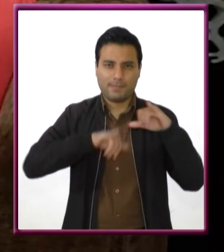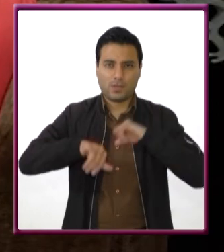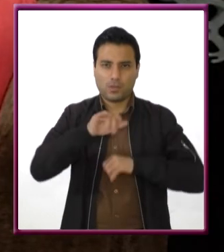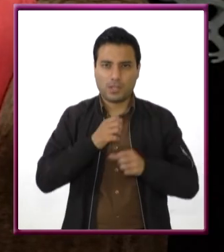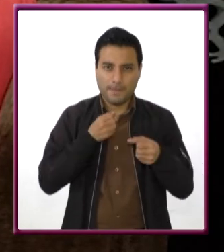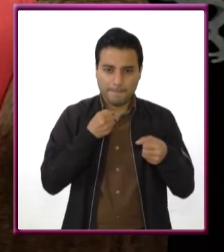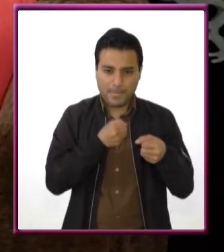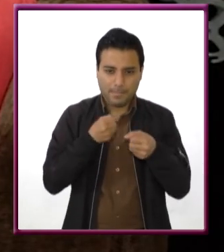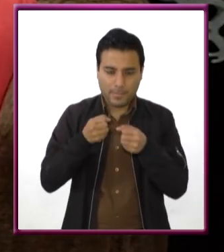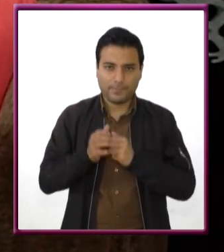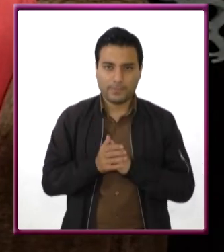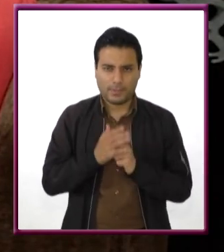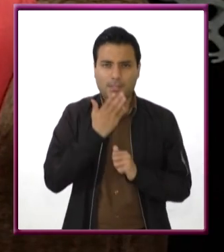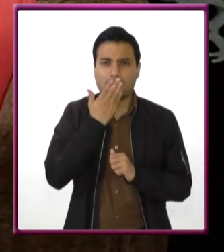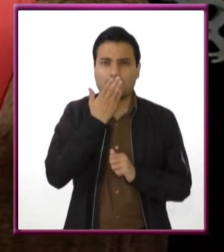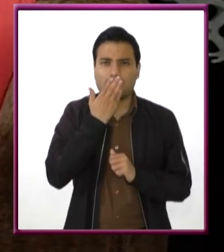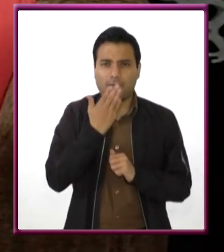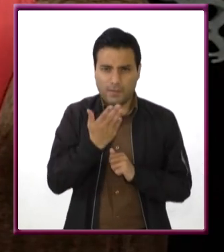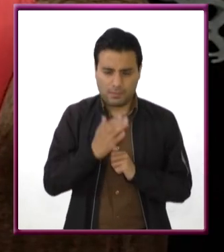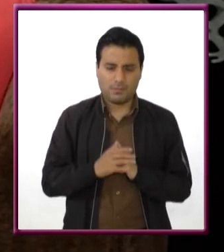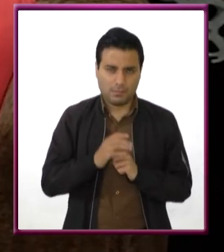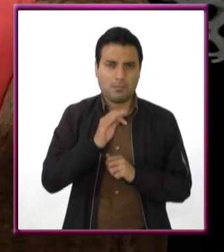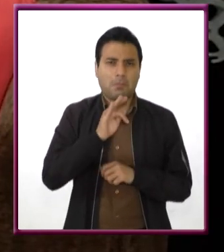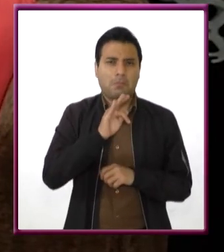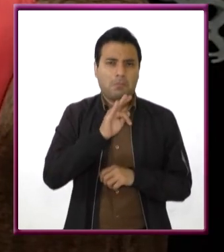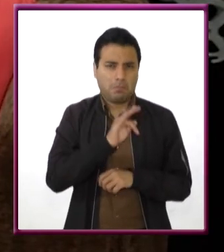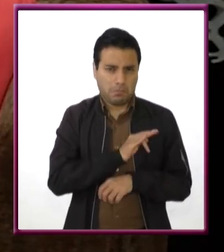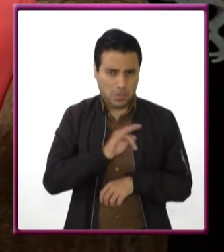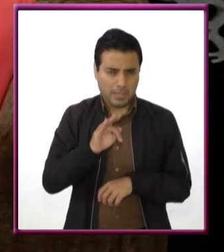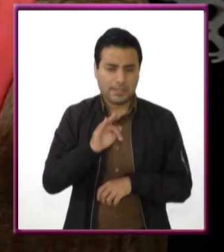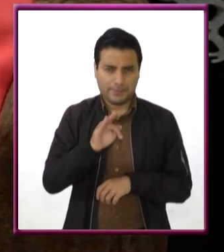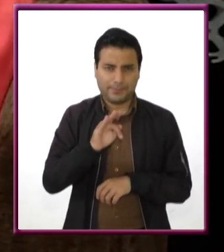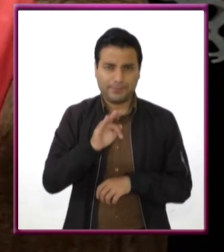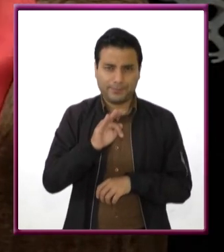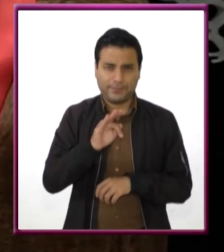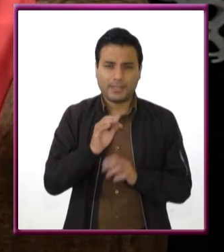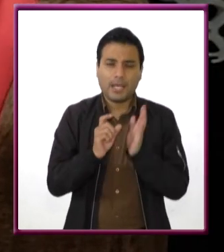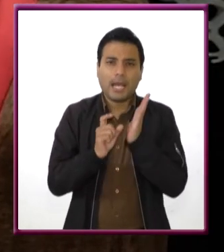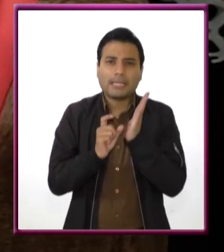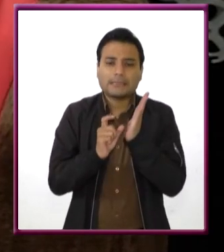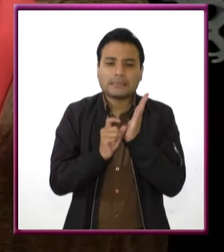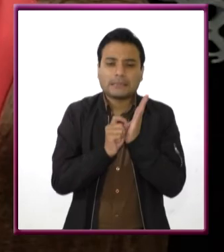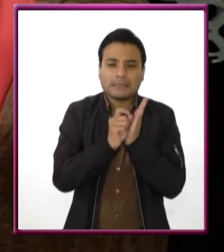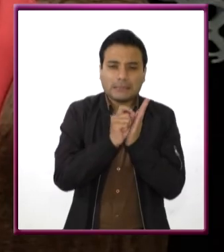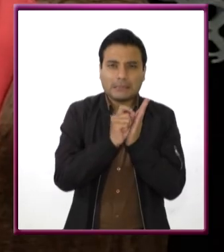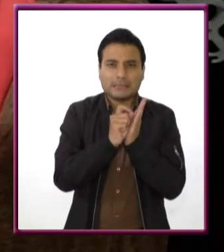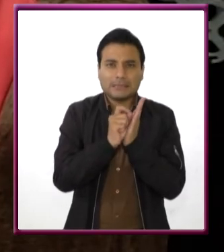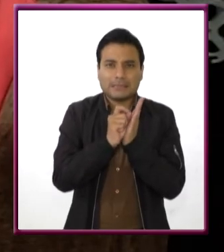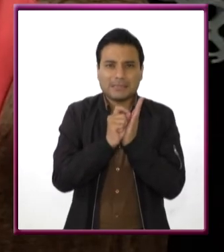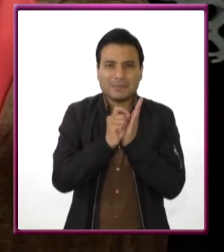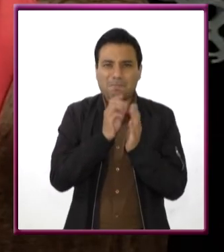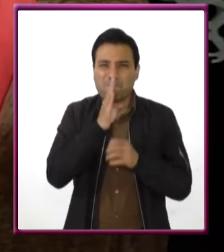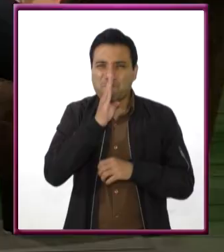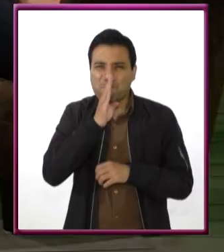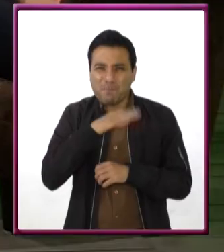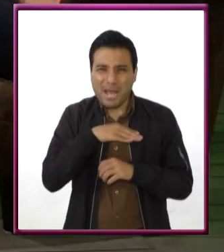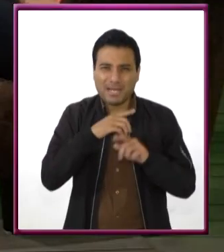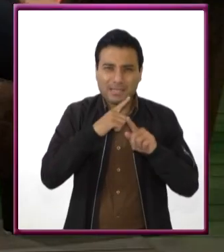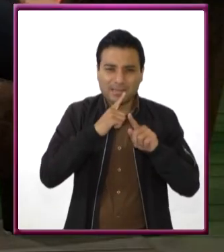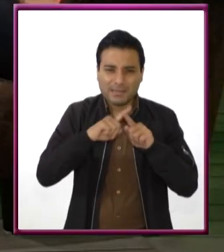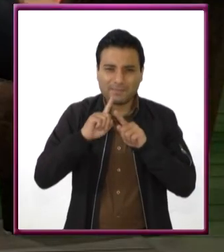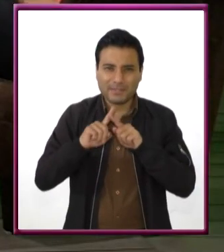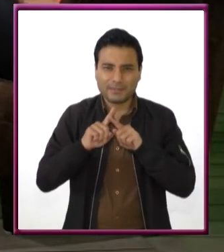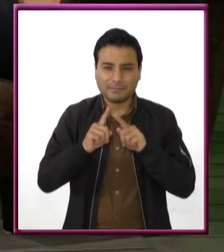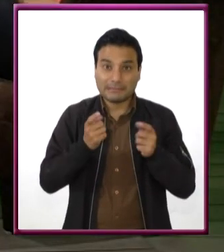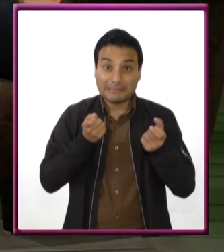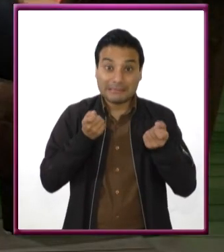las características de controlar aquellos organismos indeseables desde el punto de vista